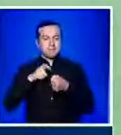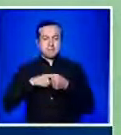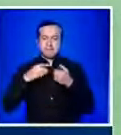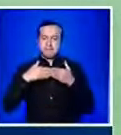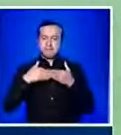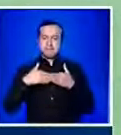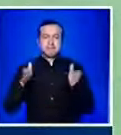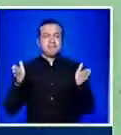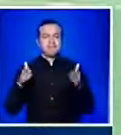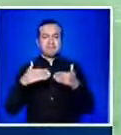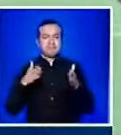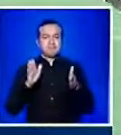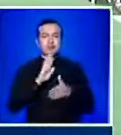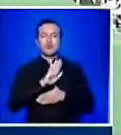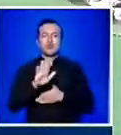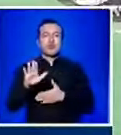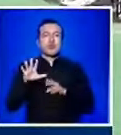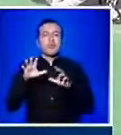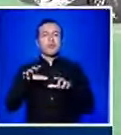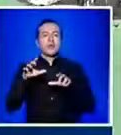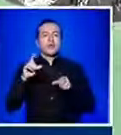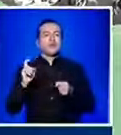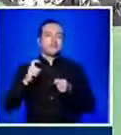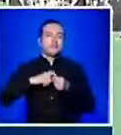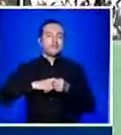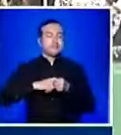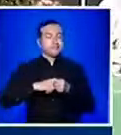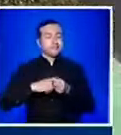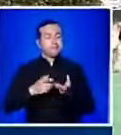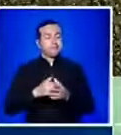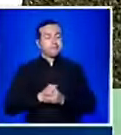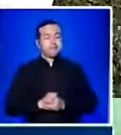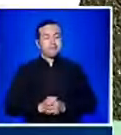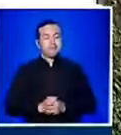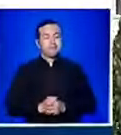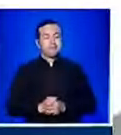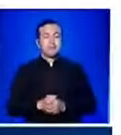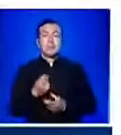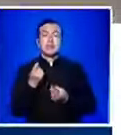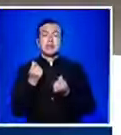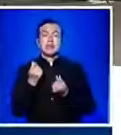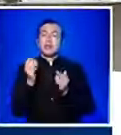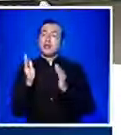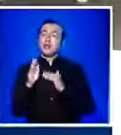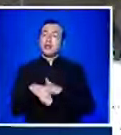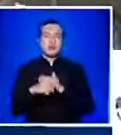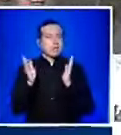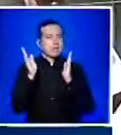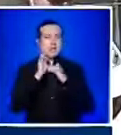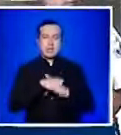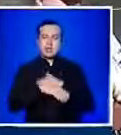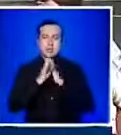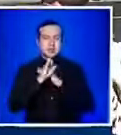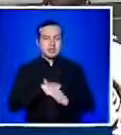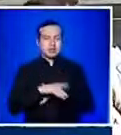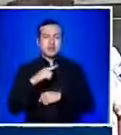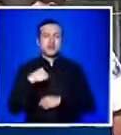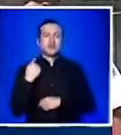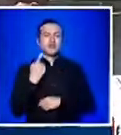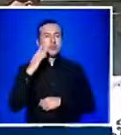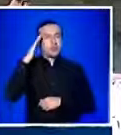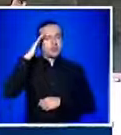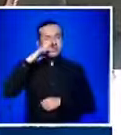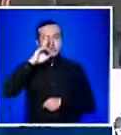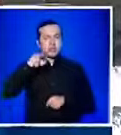que puedan sus perritos ser inscritos en este curso. ¿Tiene costo? ¿Es gratuito? Gratuito. Lo que hacemos nosotros como Policía